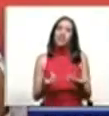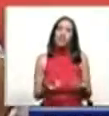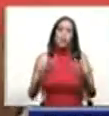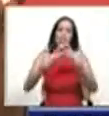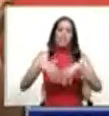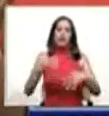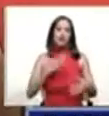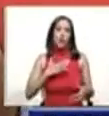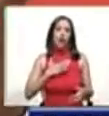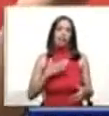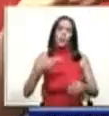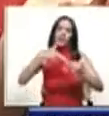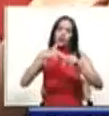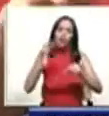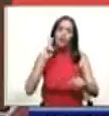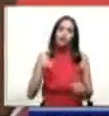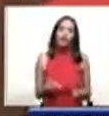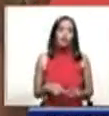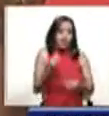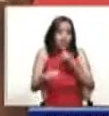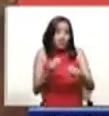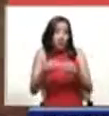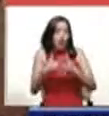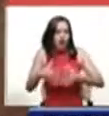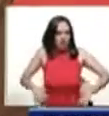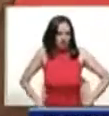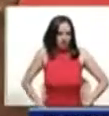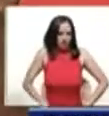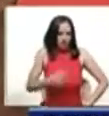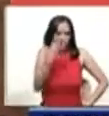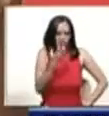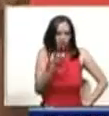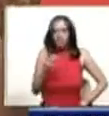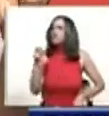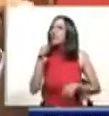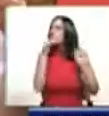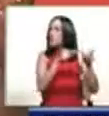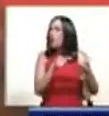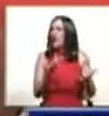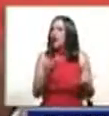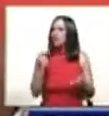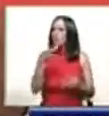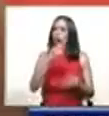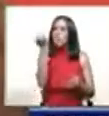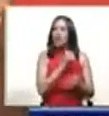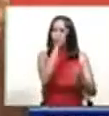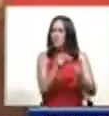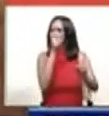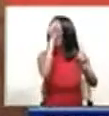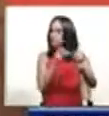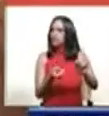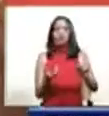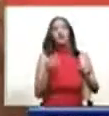a nosotros aquí en Venezuela. ¿Y qué pasó con ¿Qué hicieron los gringos? Agarraron, buscaron unos sicarios en Colombia, buscaron dos sicarios en Venezuela, buscaron los hermanos